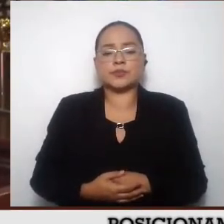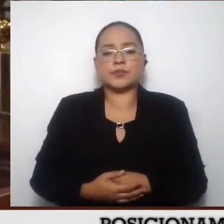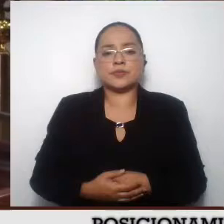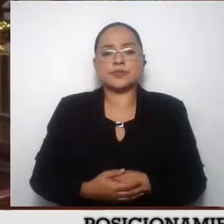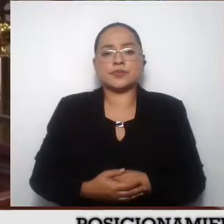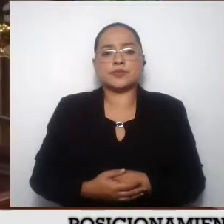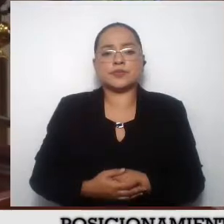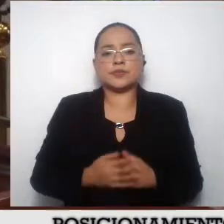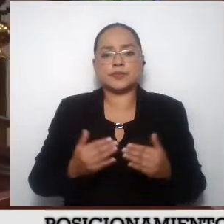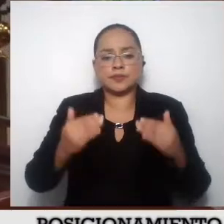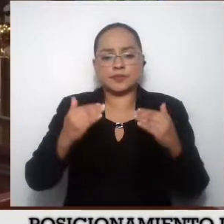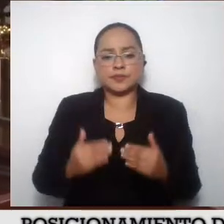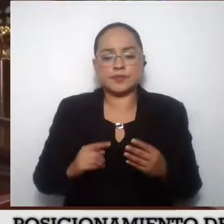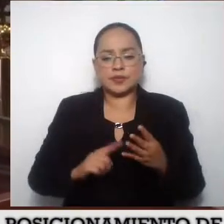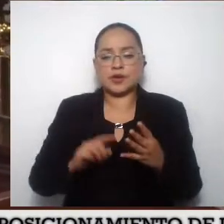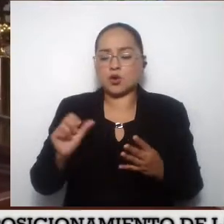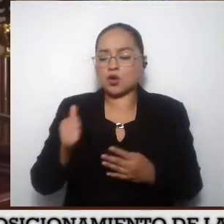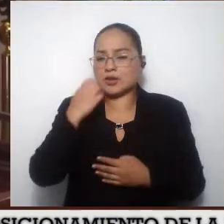Continuamos con la siguiente escuela.